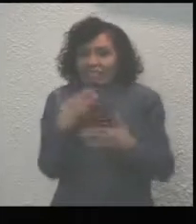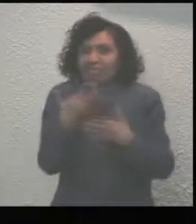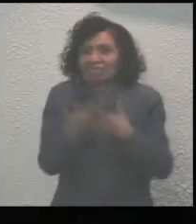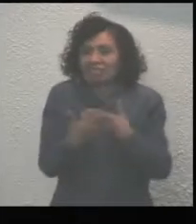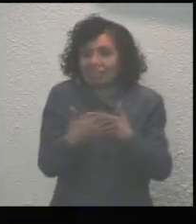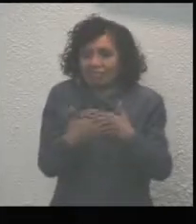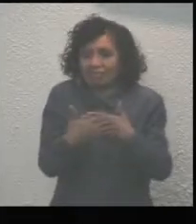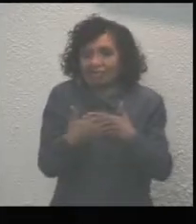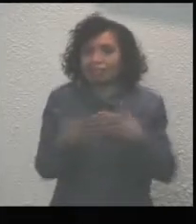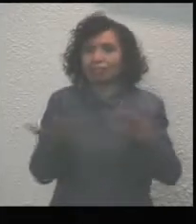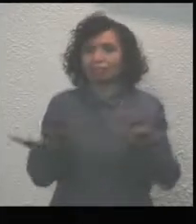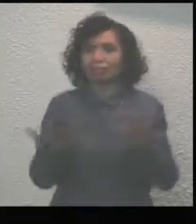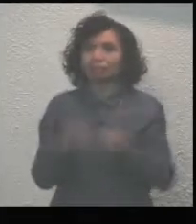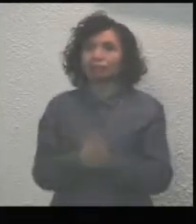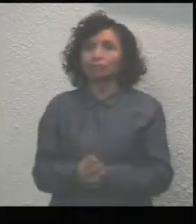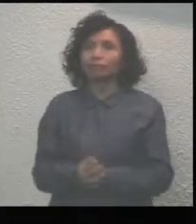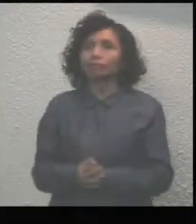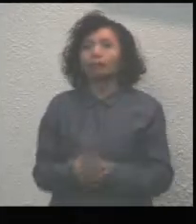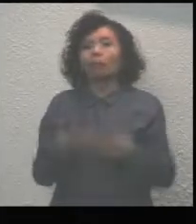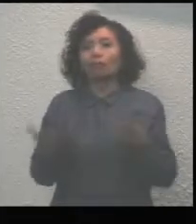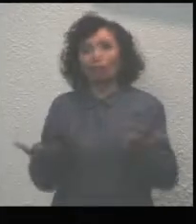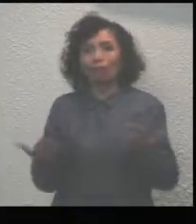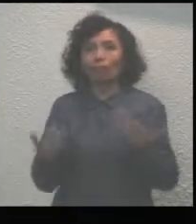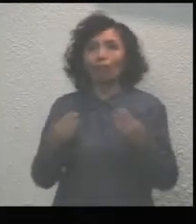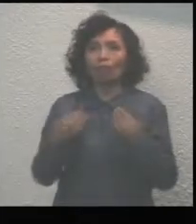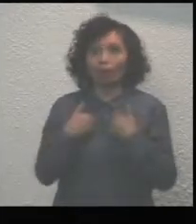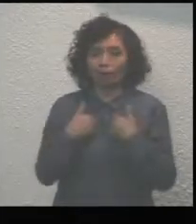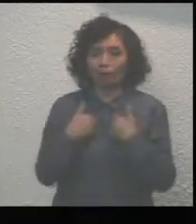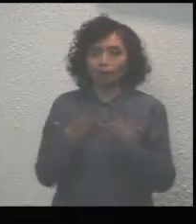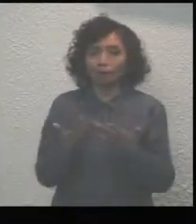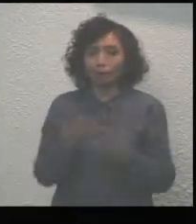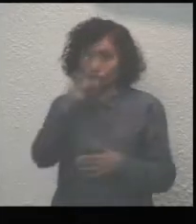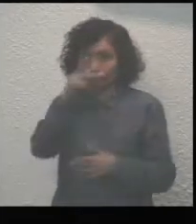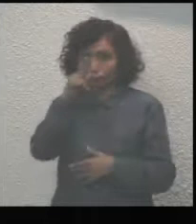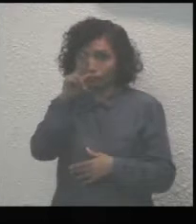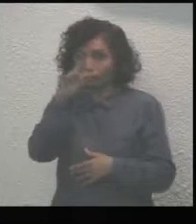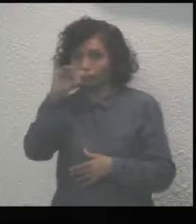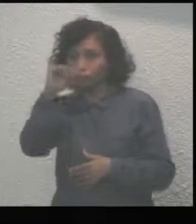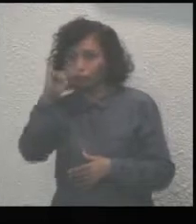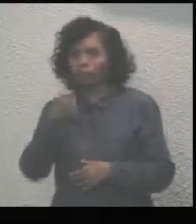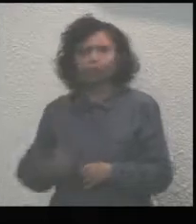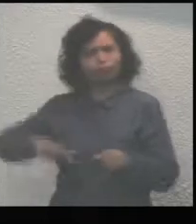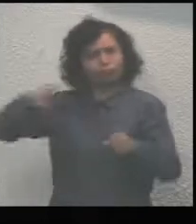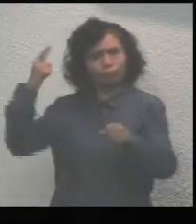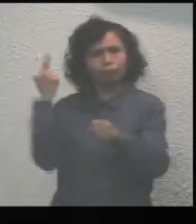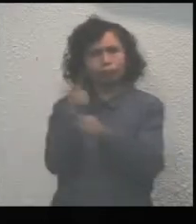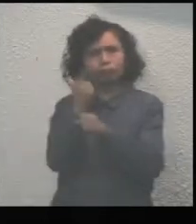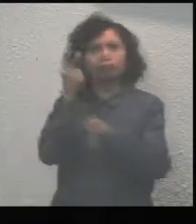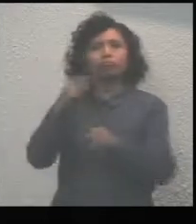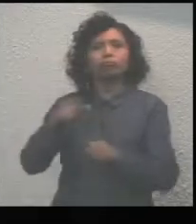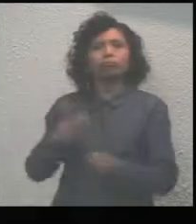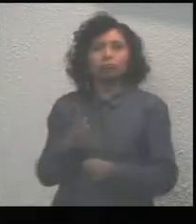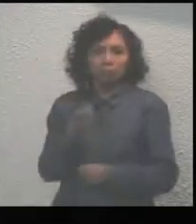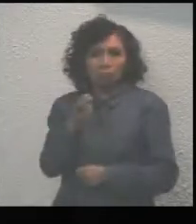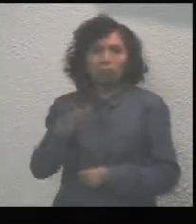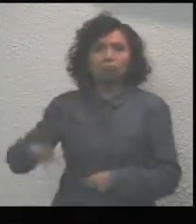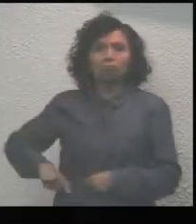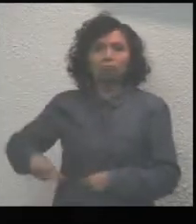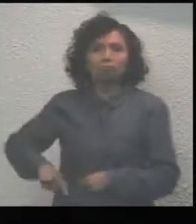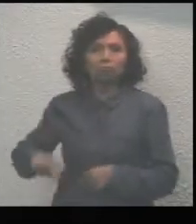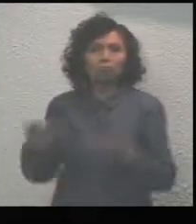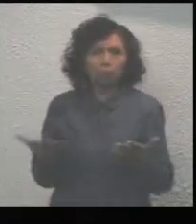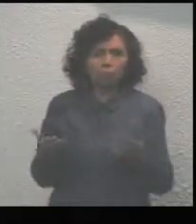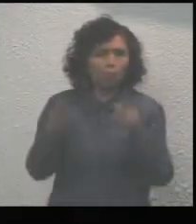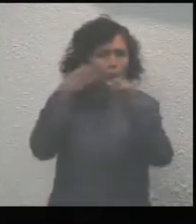administración. En la representación parlamentaria del PRI se identifica que en este gobierno han habido